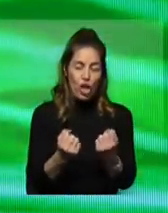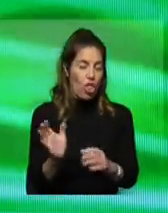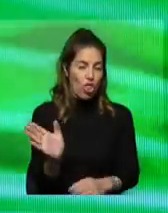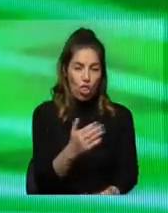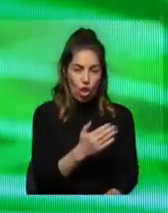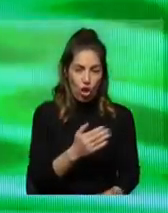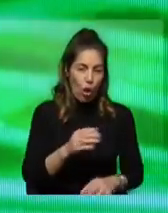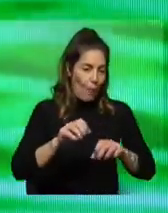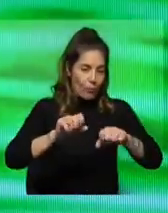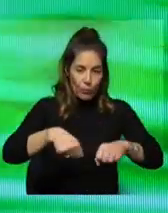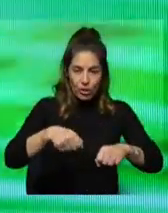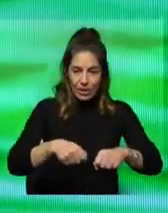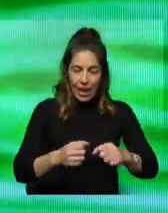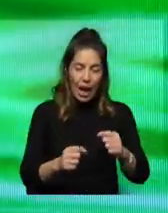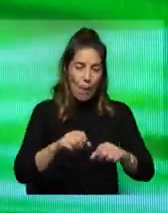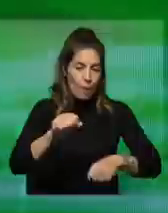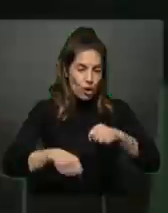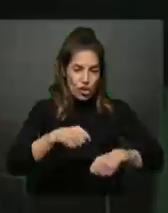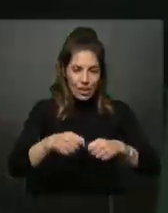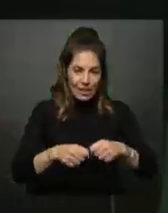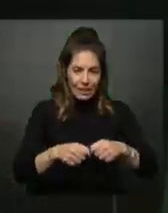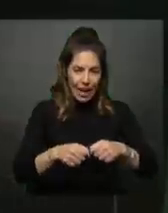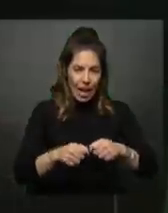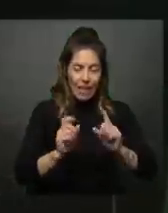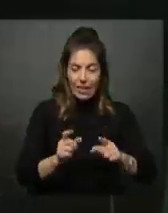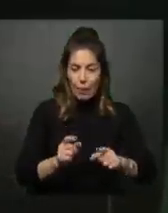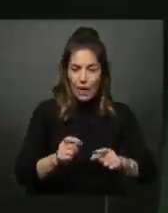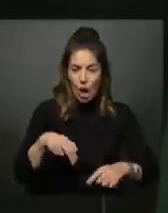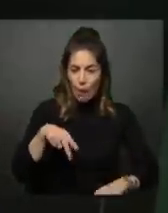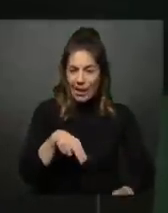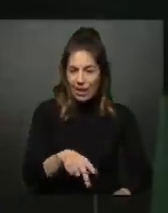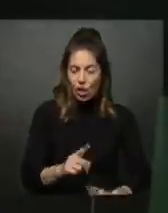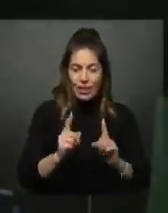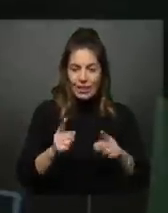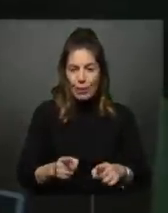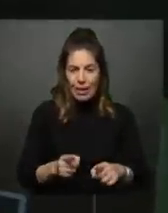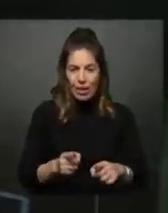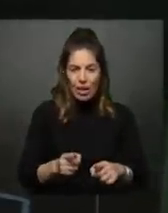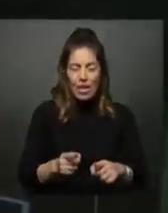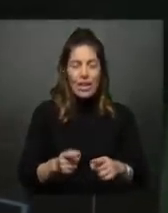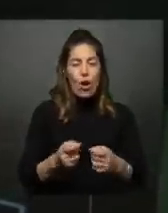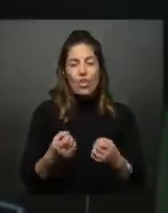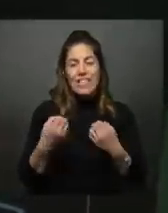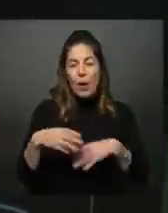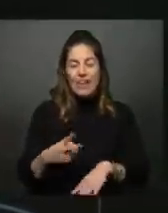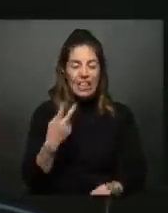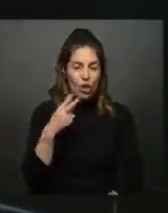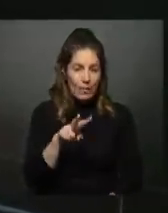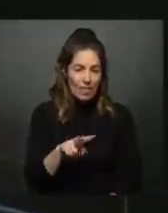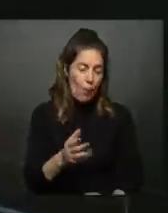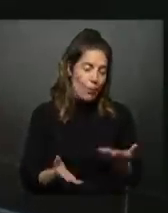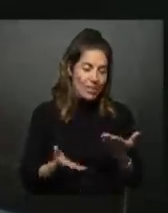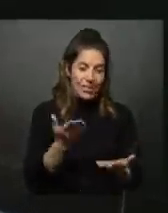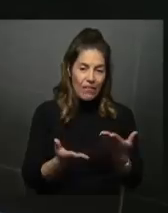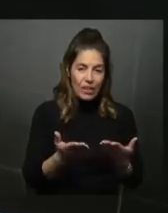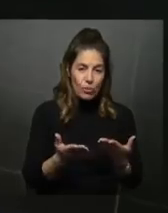están los automovilistas y a veces Esa es la visión que creo que hoy por hoy Se está perdiendo Se está perdiendo porque se evalúa desde